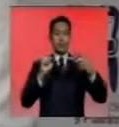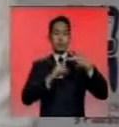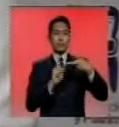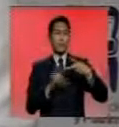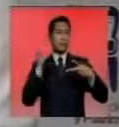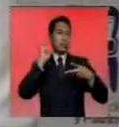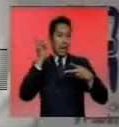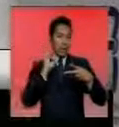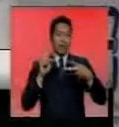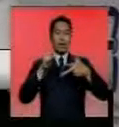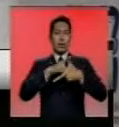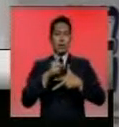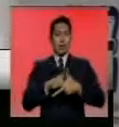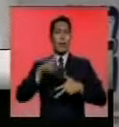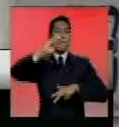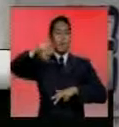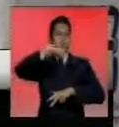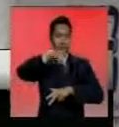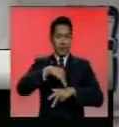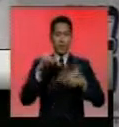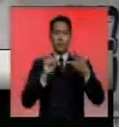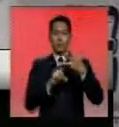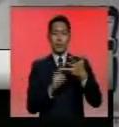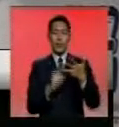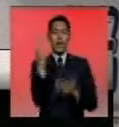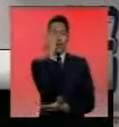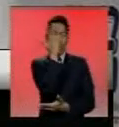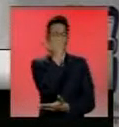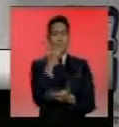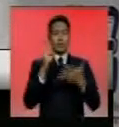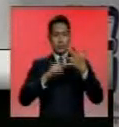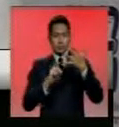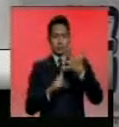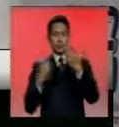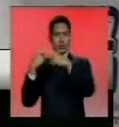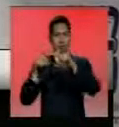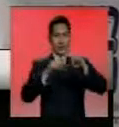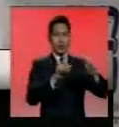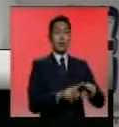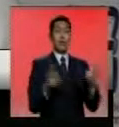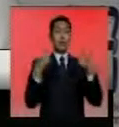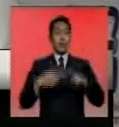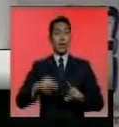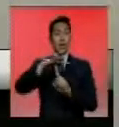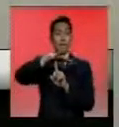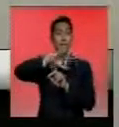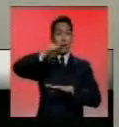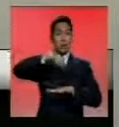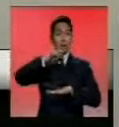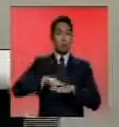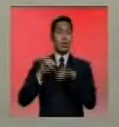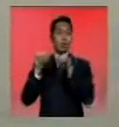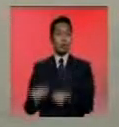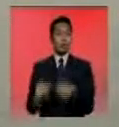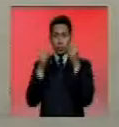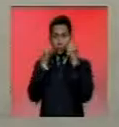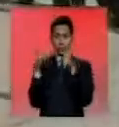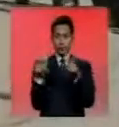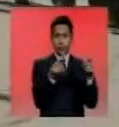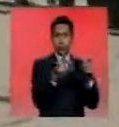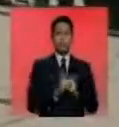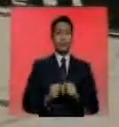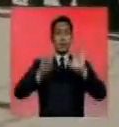inclusive en manabí y en atacames esmeraldas además dependiendo de presencia permanente los parques nacionales se prevé que el 7 de febrero